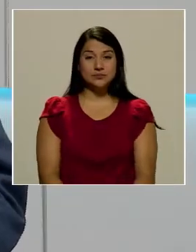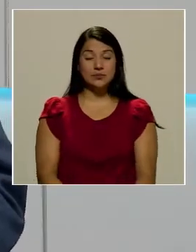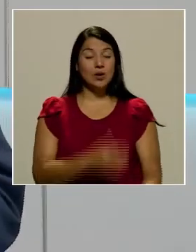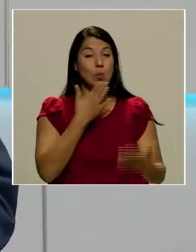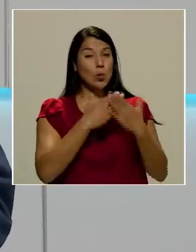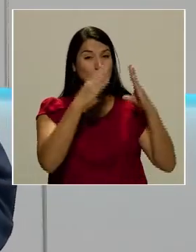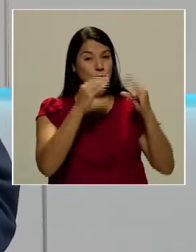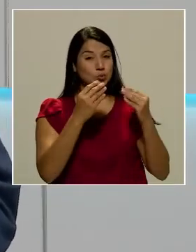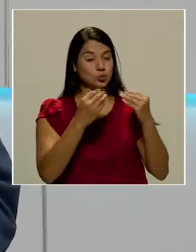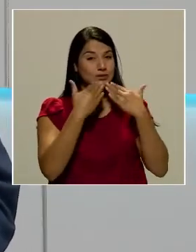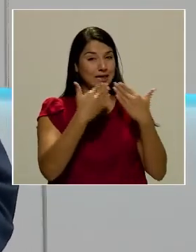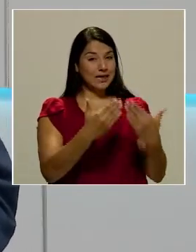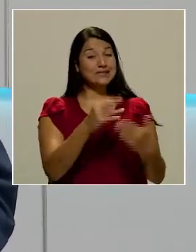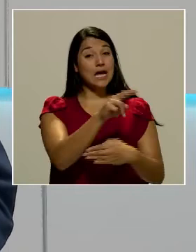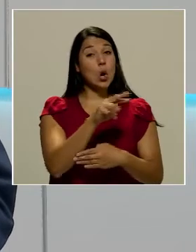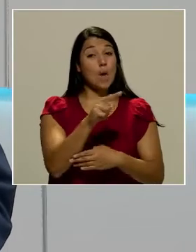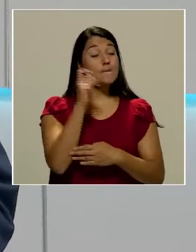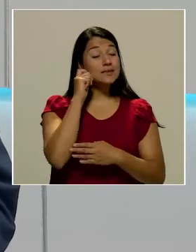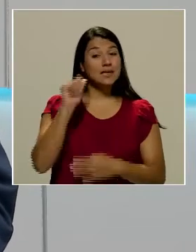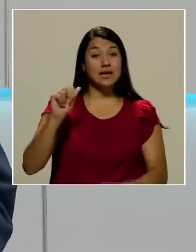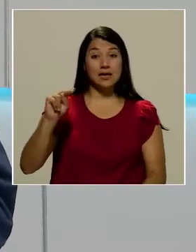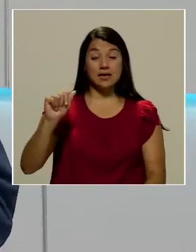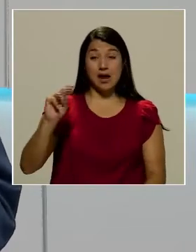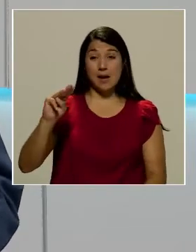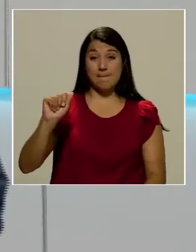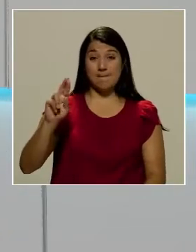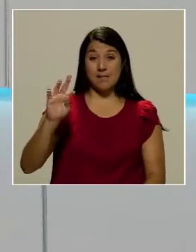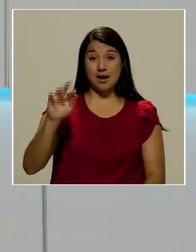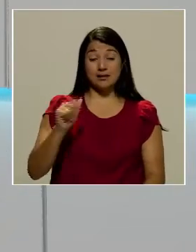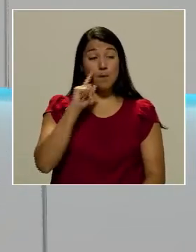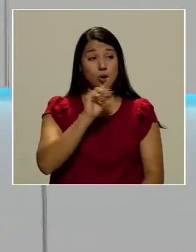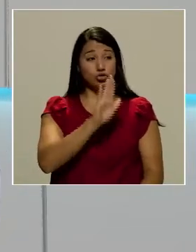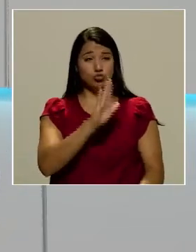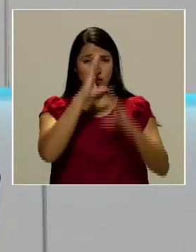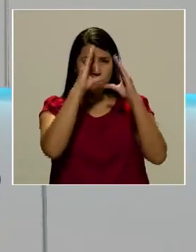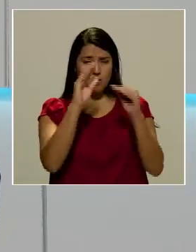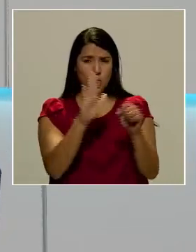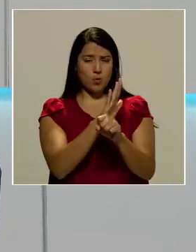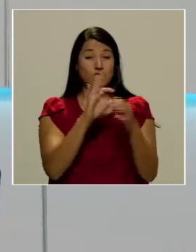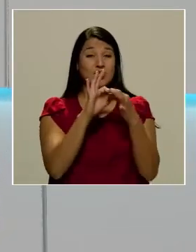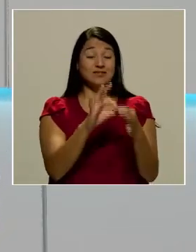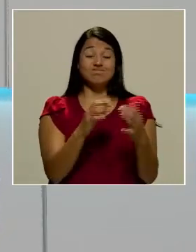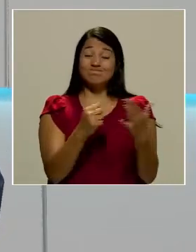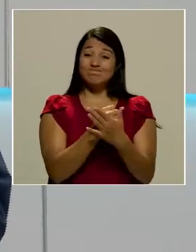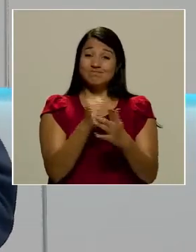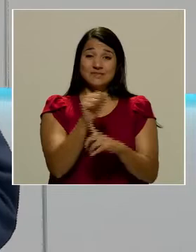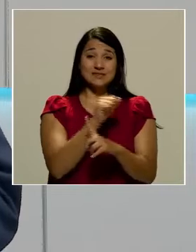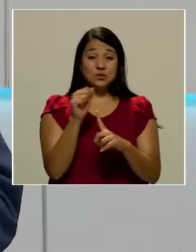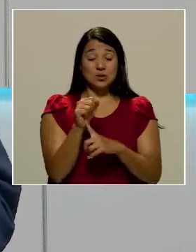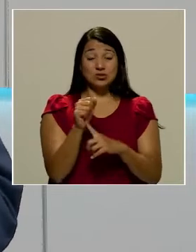Buenas noches, muchas gracias a nuestra compañera Ana Marta Arce con este completo informe sobre la lamentable